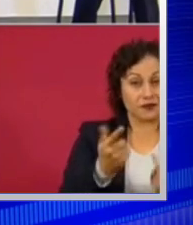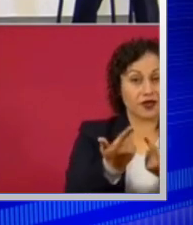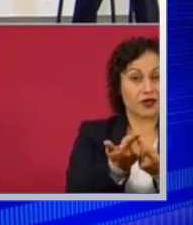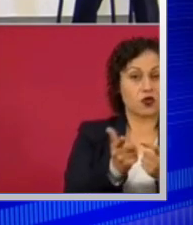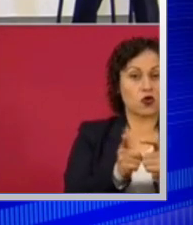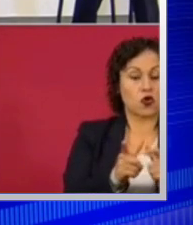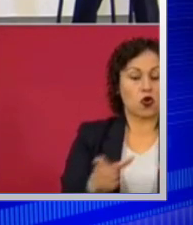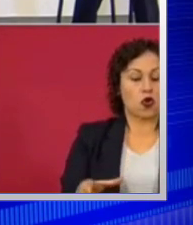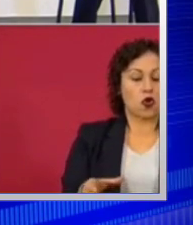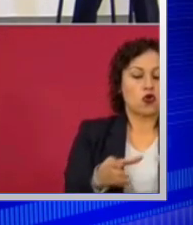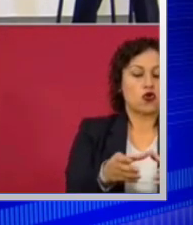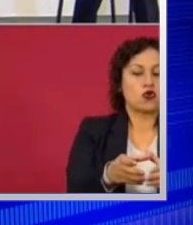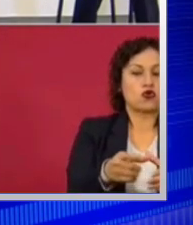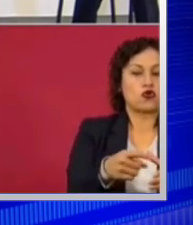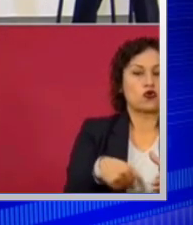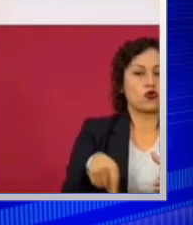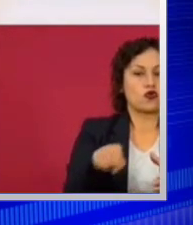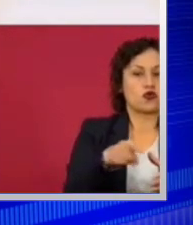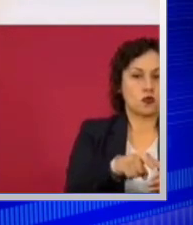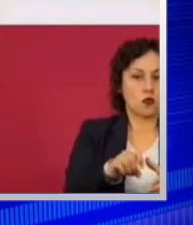está vinculada